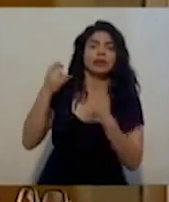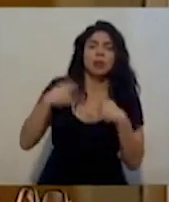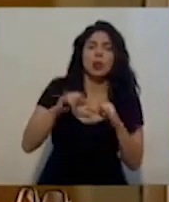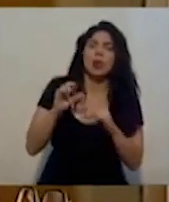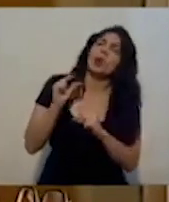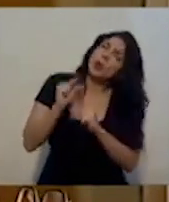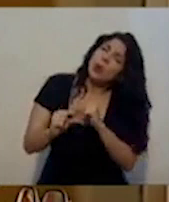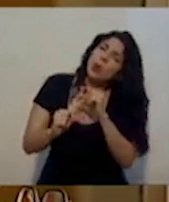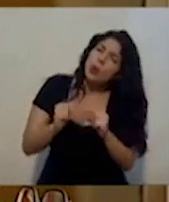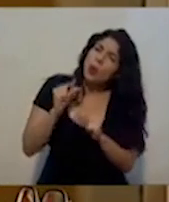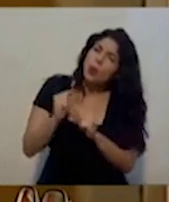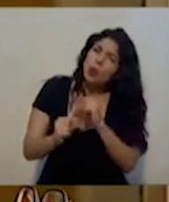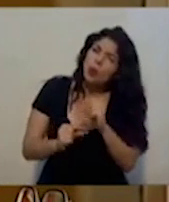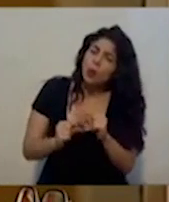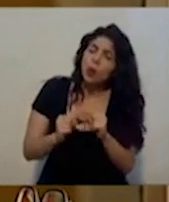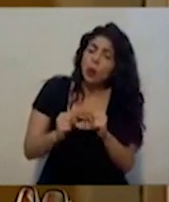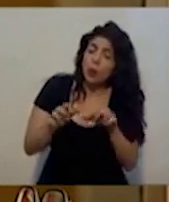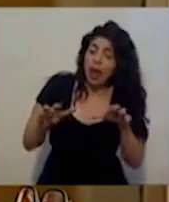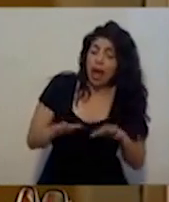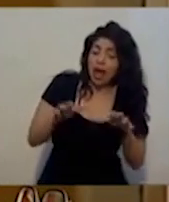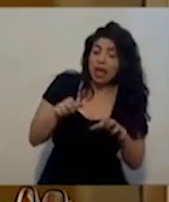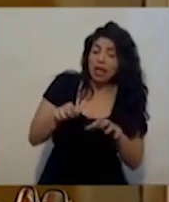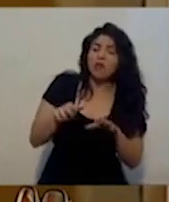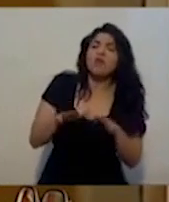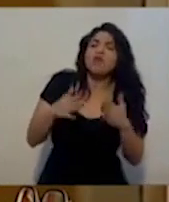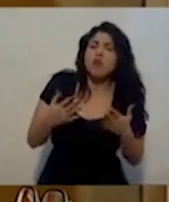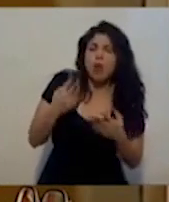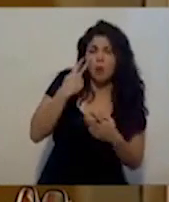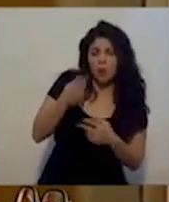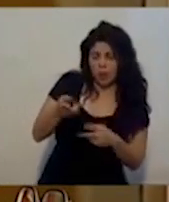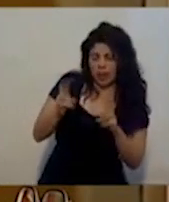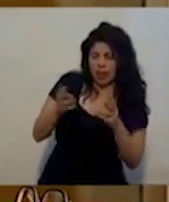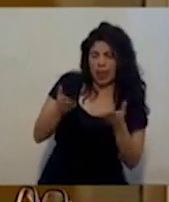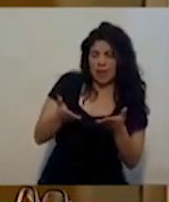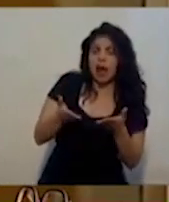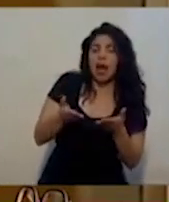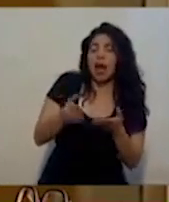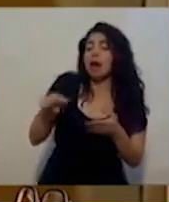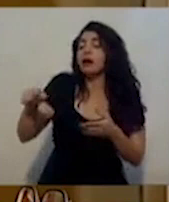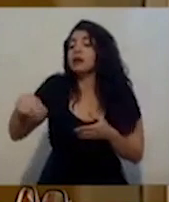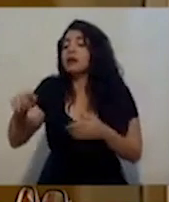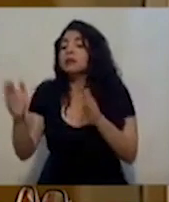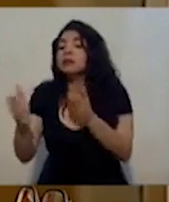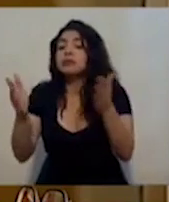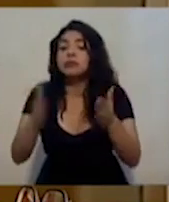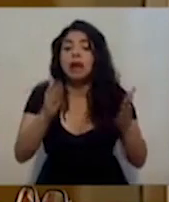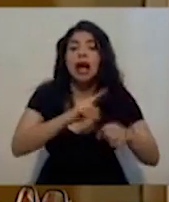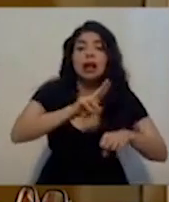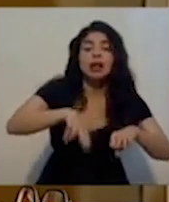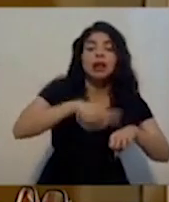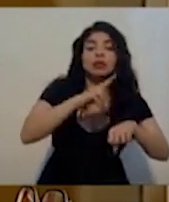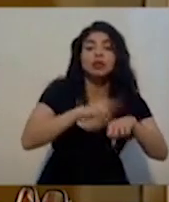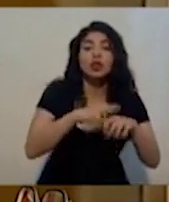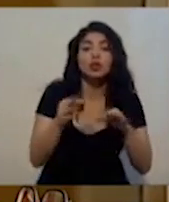en términos de reactivación esto hay que verlo en combinación con las medidas de fomento del turismo nacional que también hemos